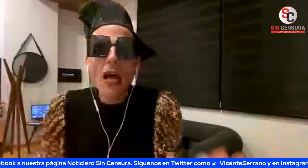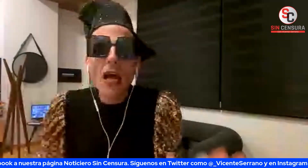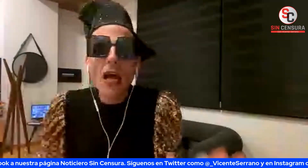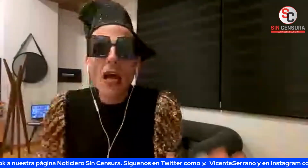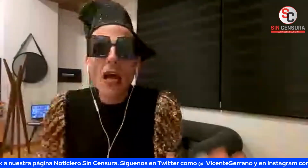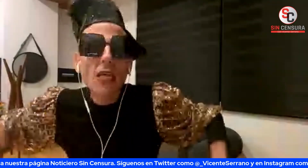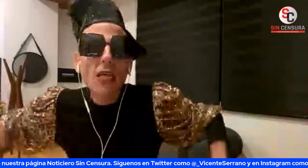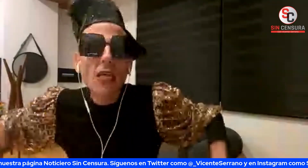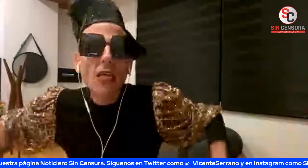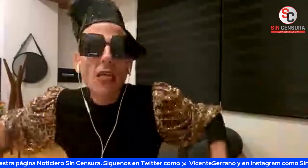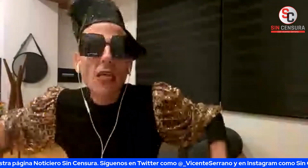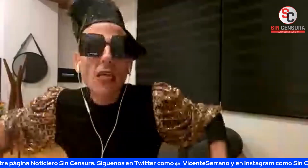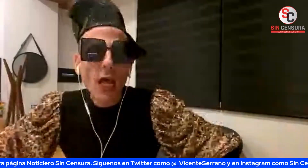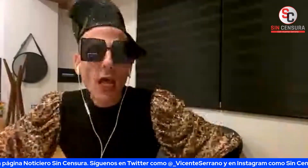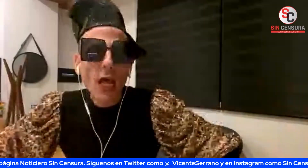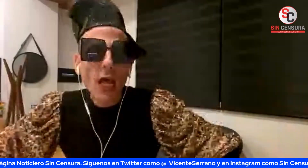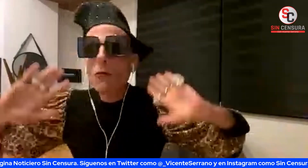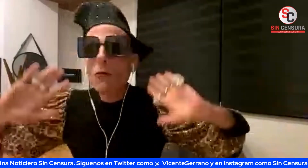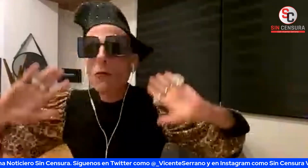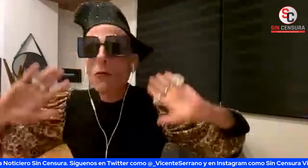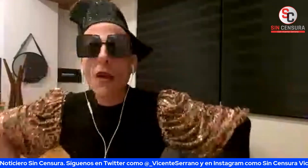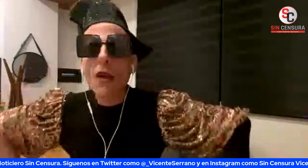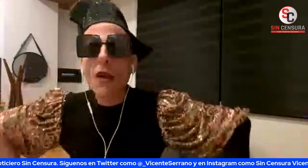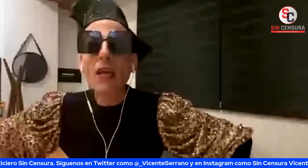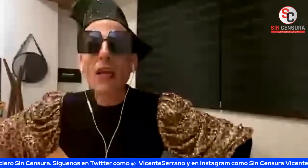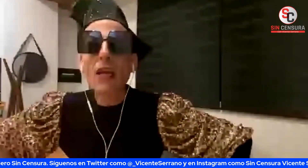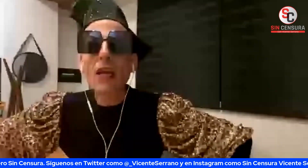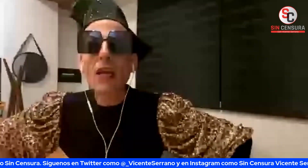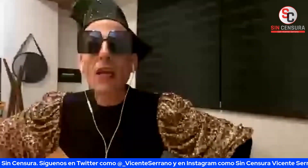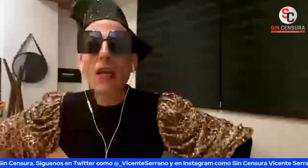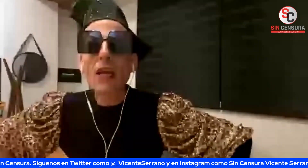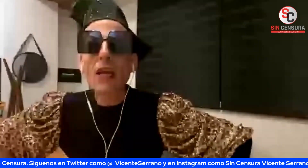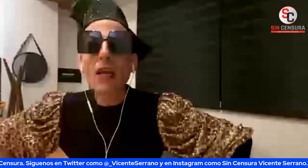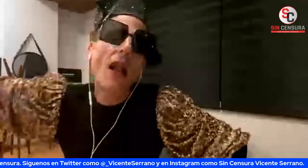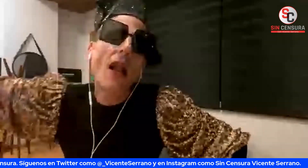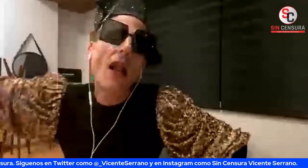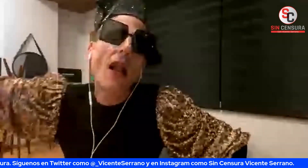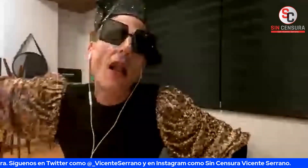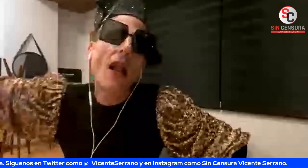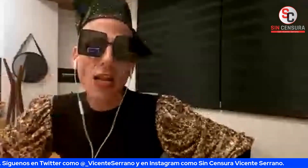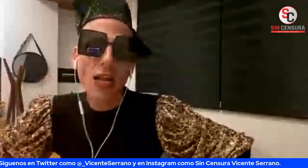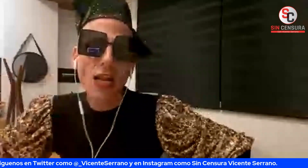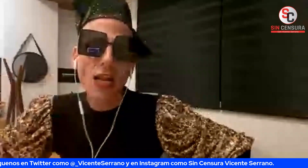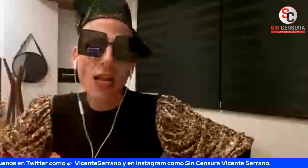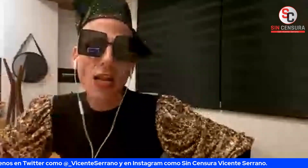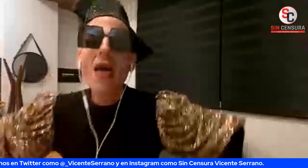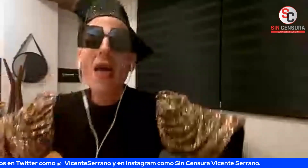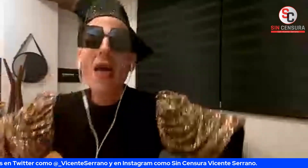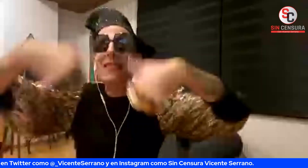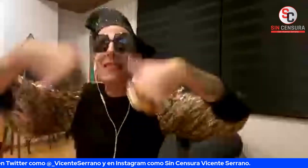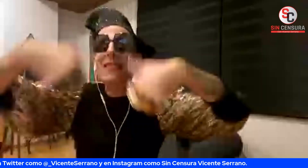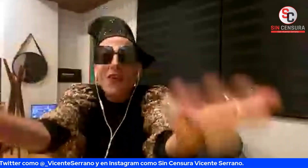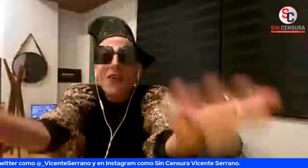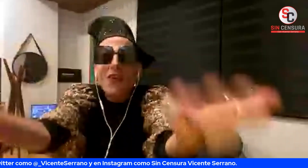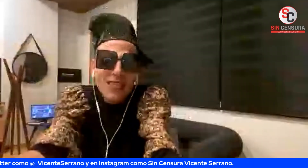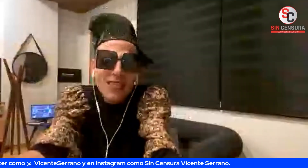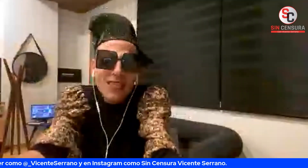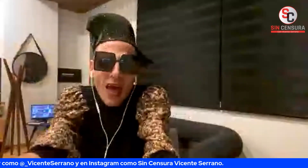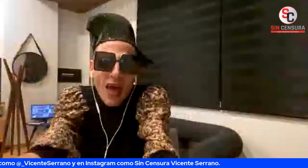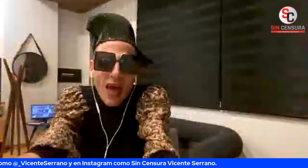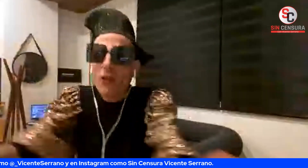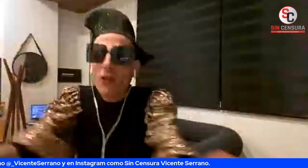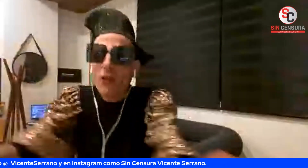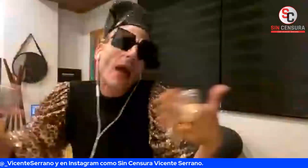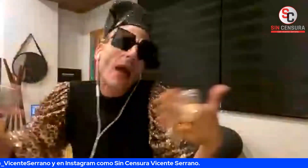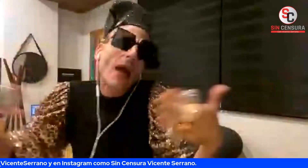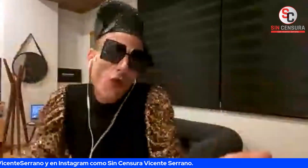set a repetir lo que decían en un prompter y en un chícharo, y ni siquiera así pudo llegar al noticiero estelar de la noche. Así de